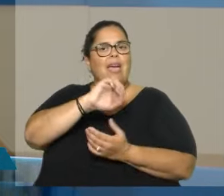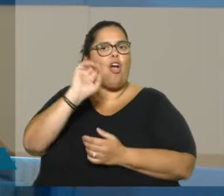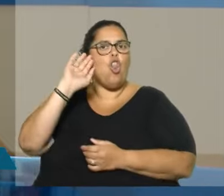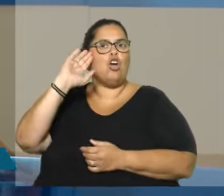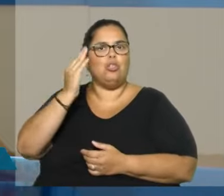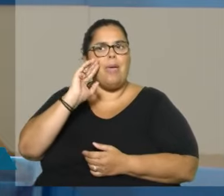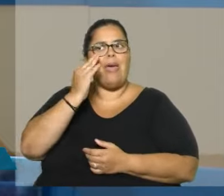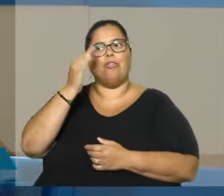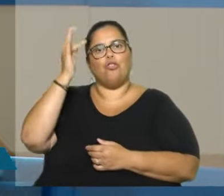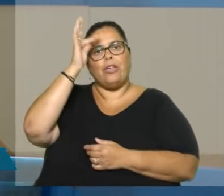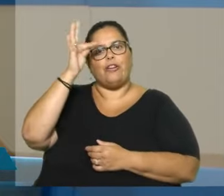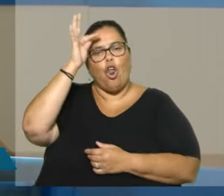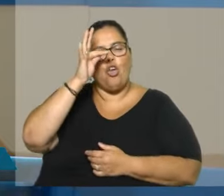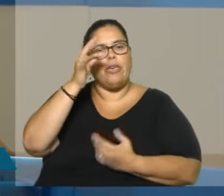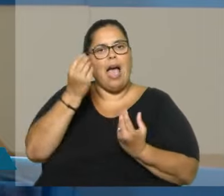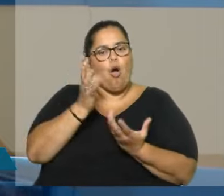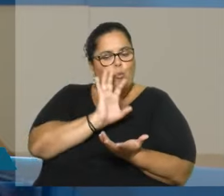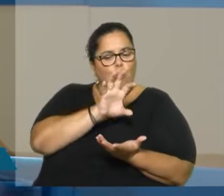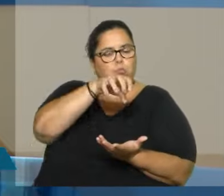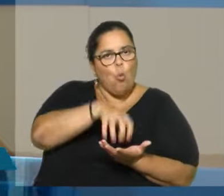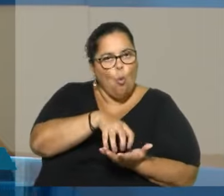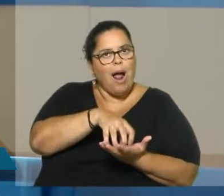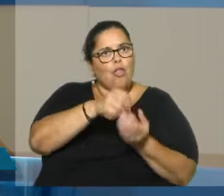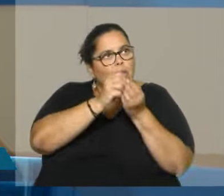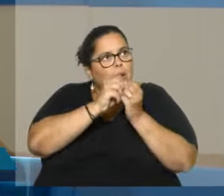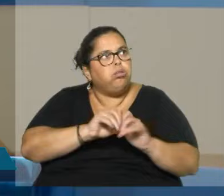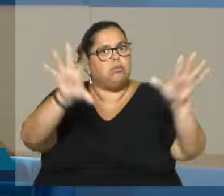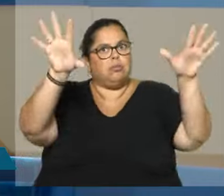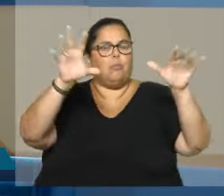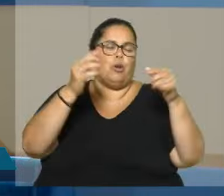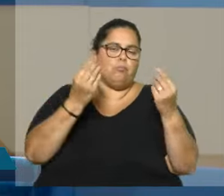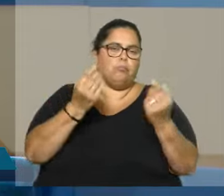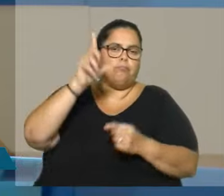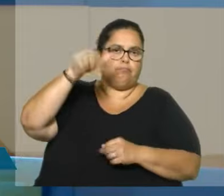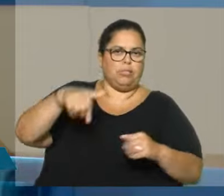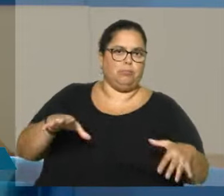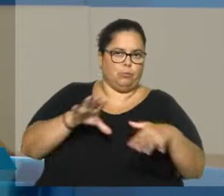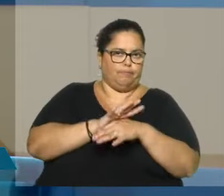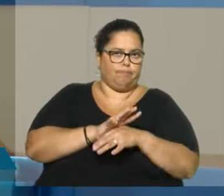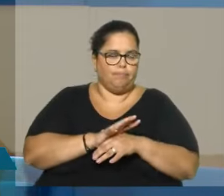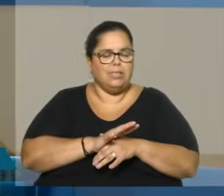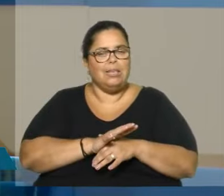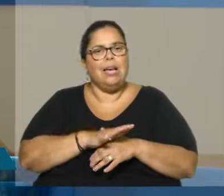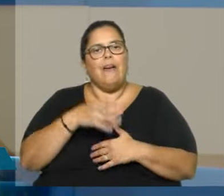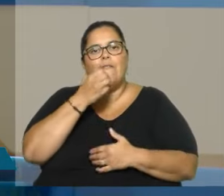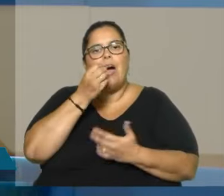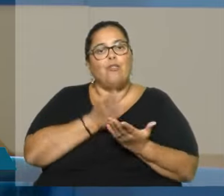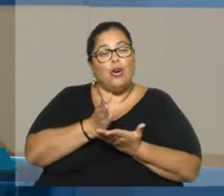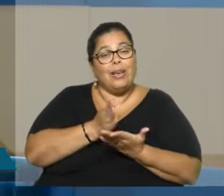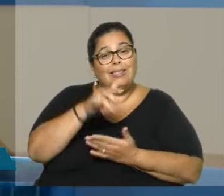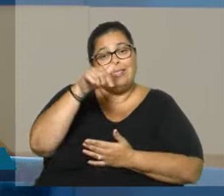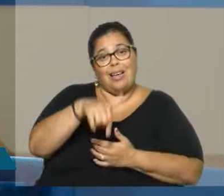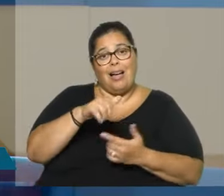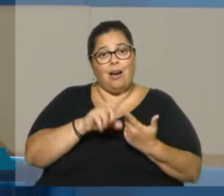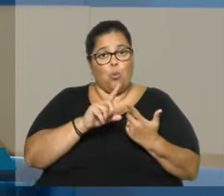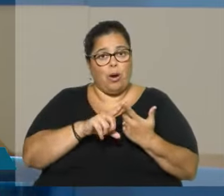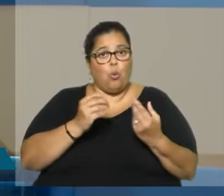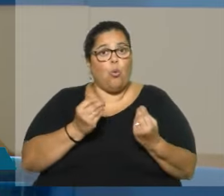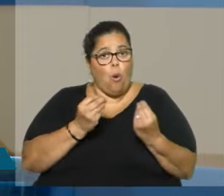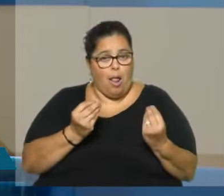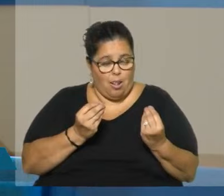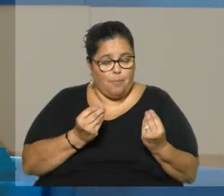tecnología y bueno por ahí viene también todo esto lo que favorece este tipo de de acuerdos es